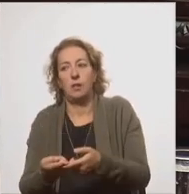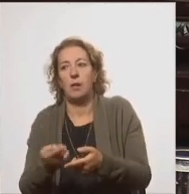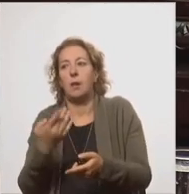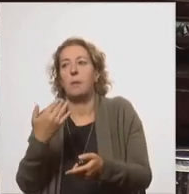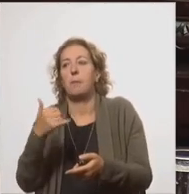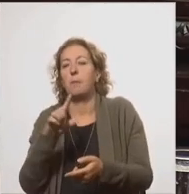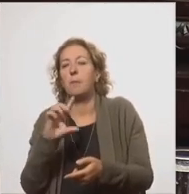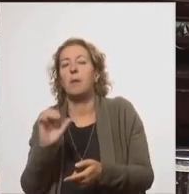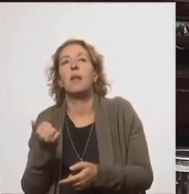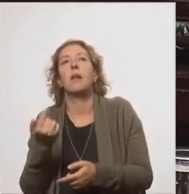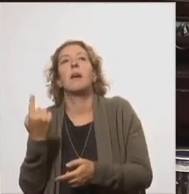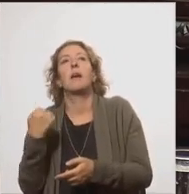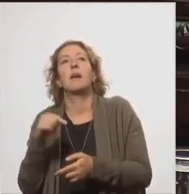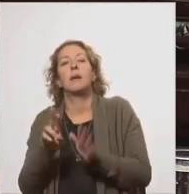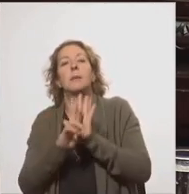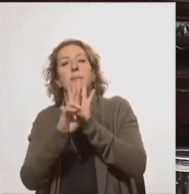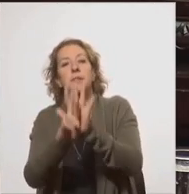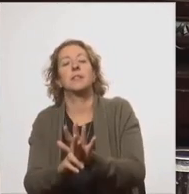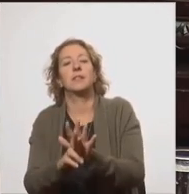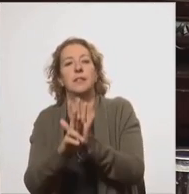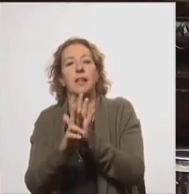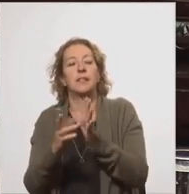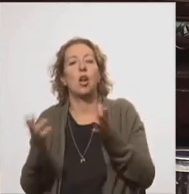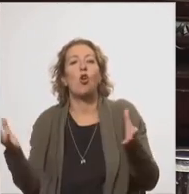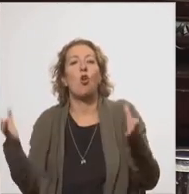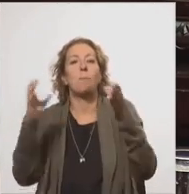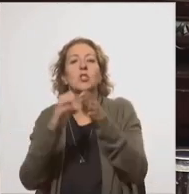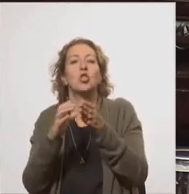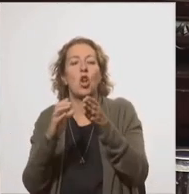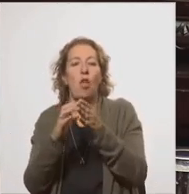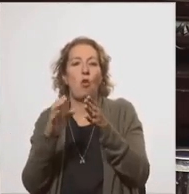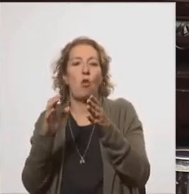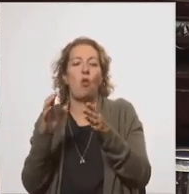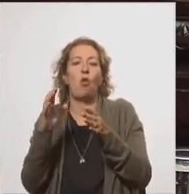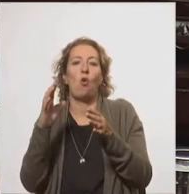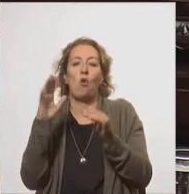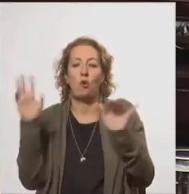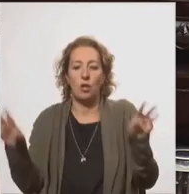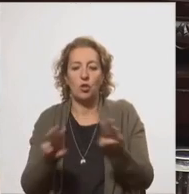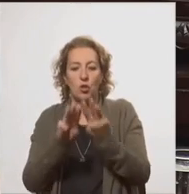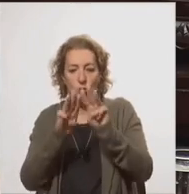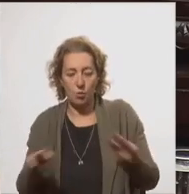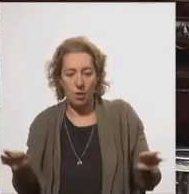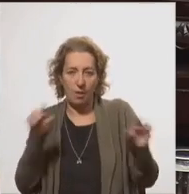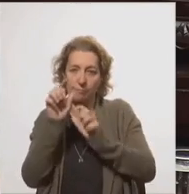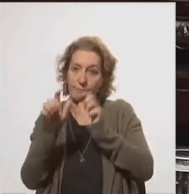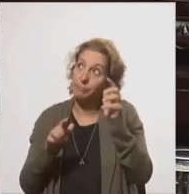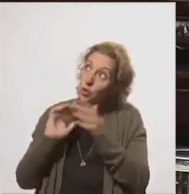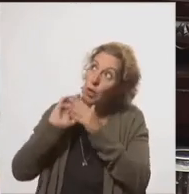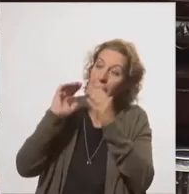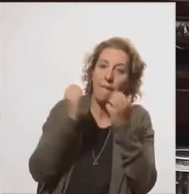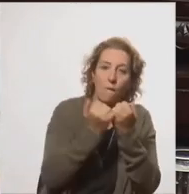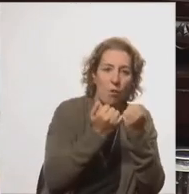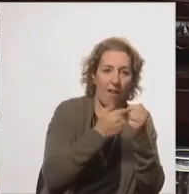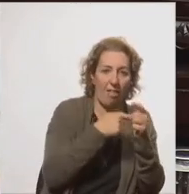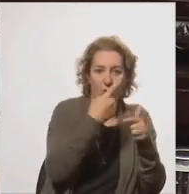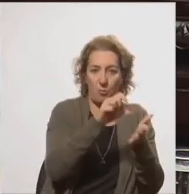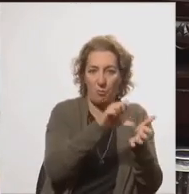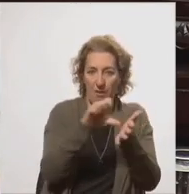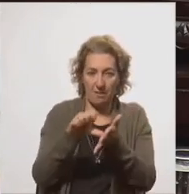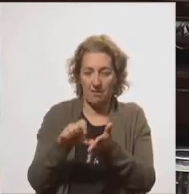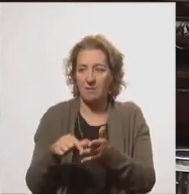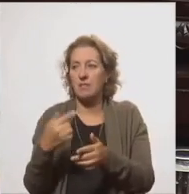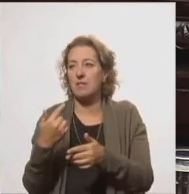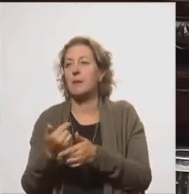fue representante ante el Alto Comisionado de las Naciones Unidas para los Refugiados, en Santiago de Chile, en Brasil, en Costa Rica,